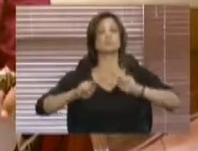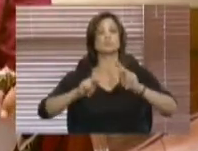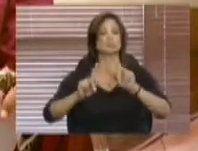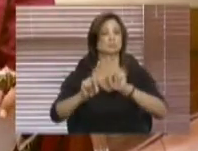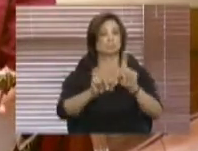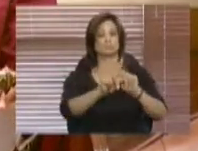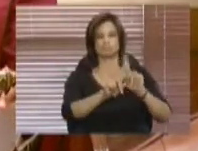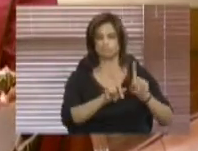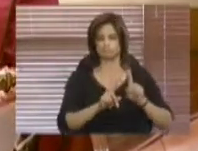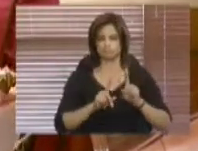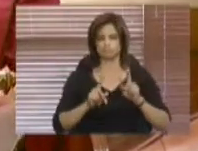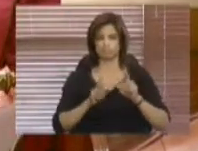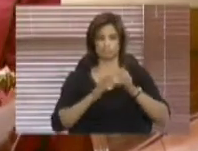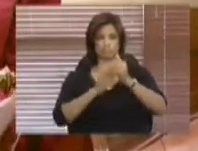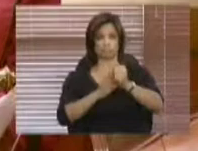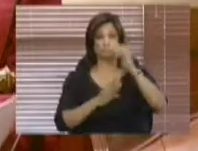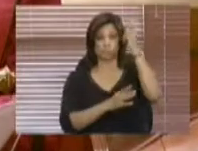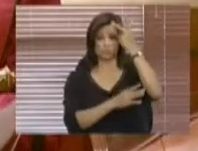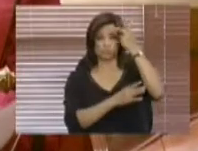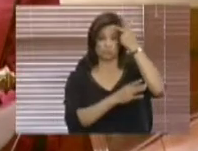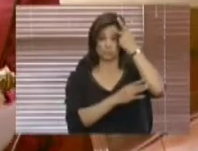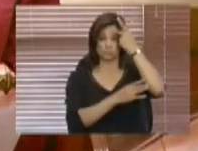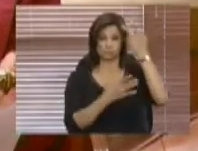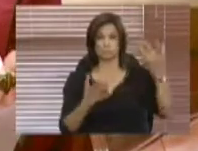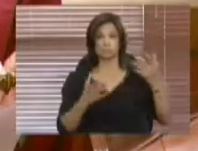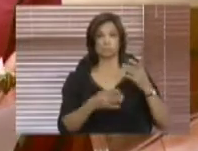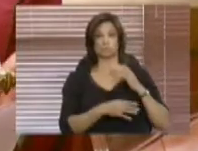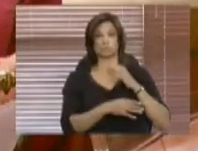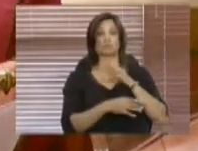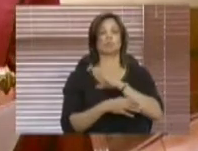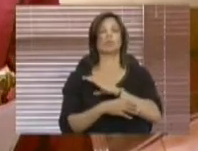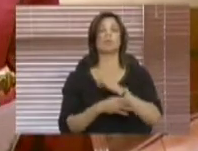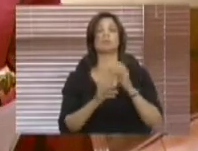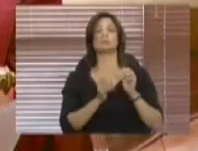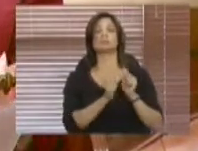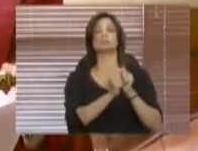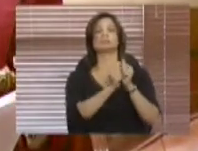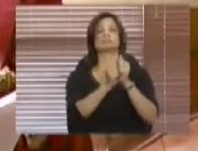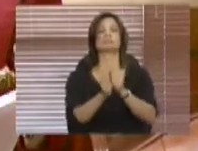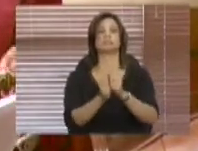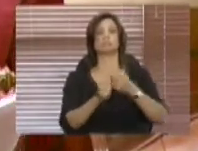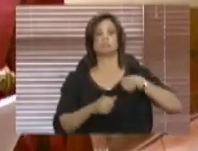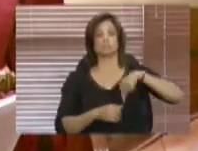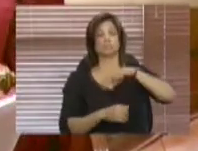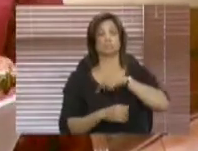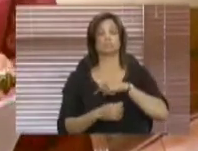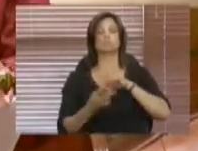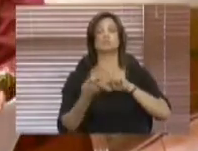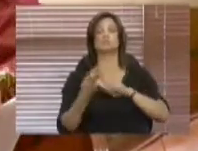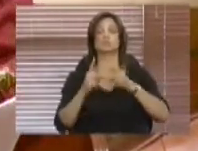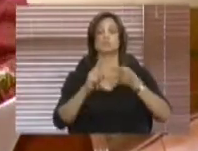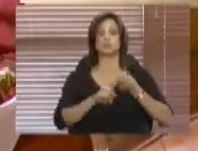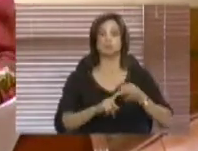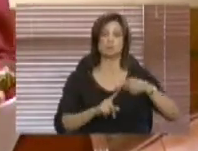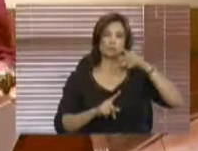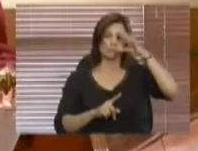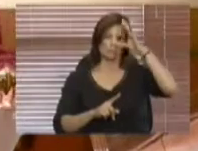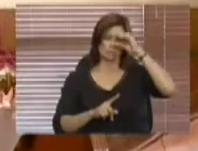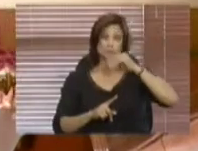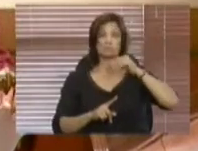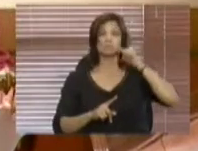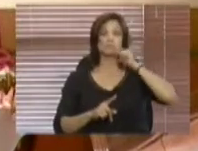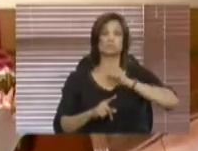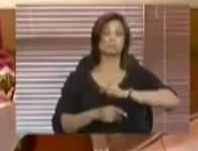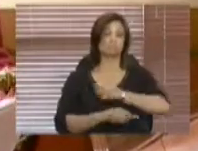públicas, líderes políticos y congresuales que nos acompañan, amigas y